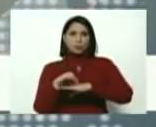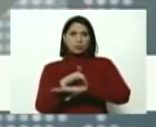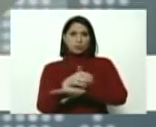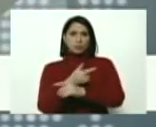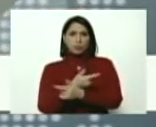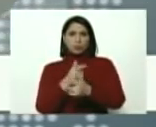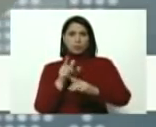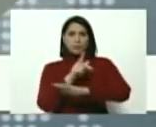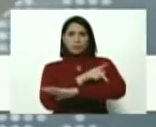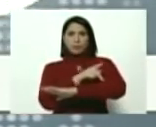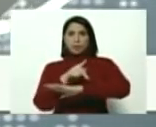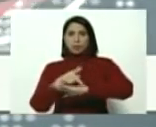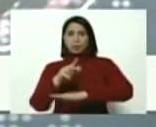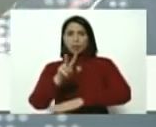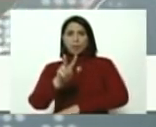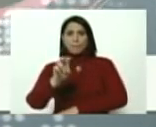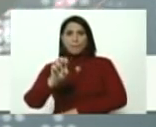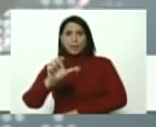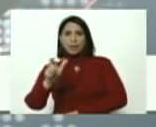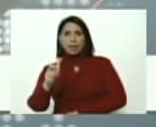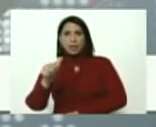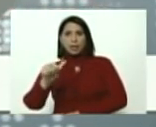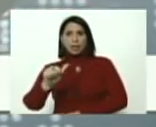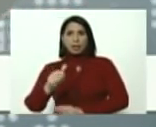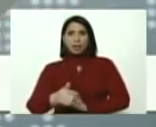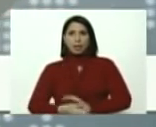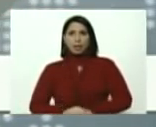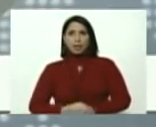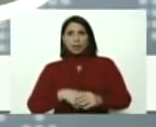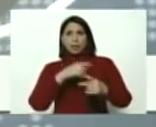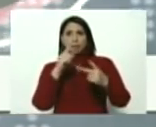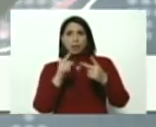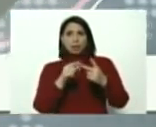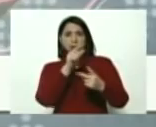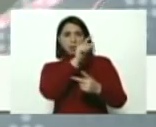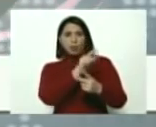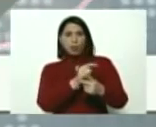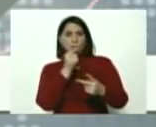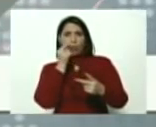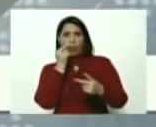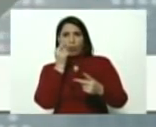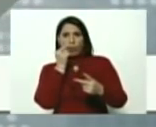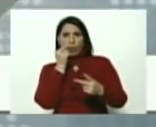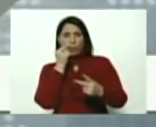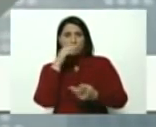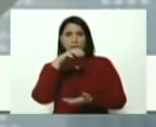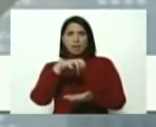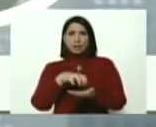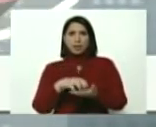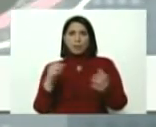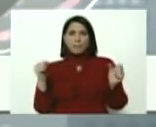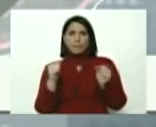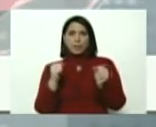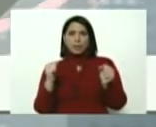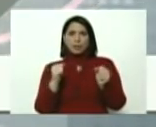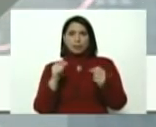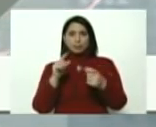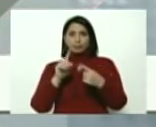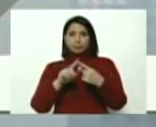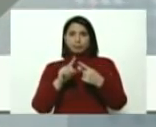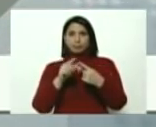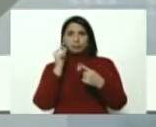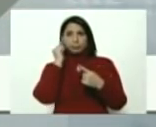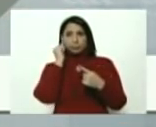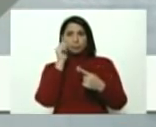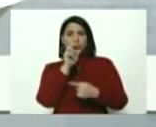de la parroquia La Vega, y un señor proveniente del estado Mérida. Una señora